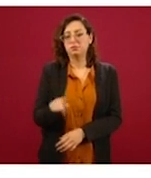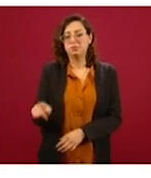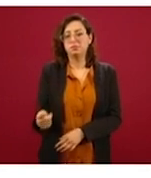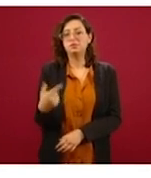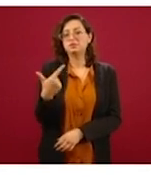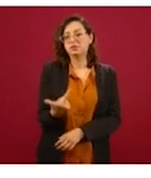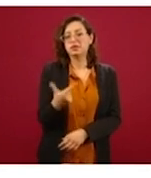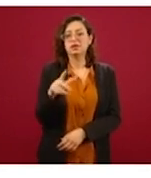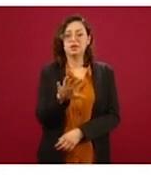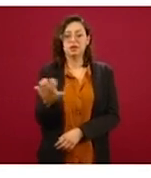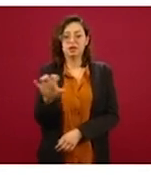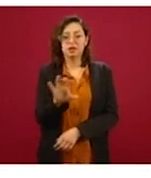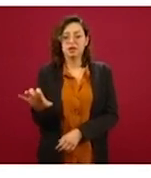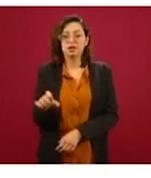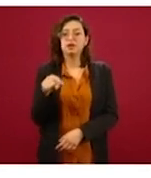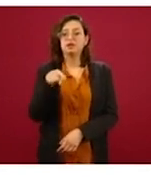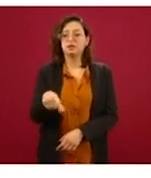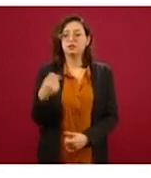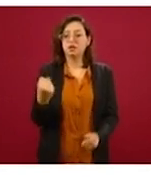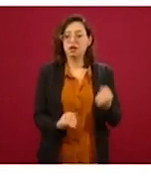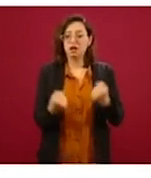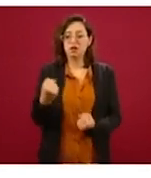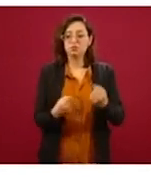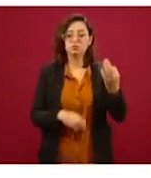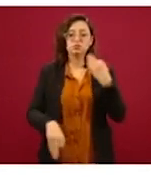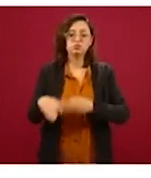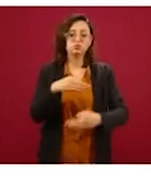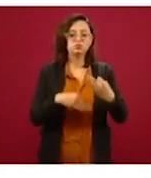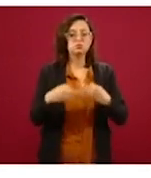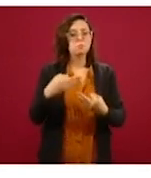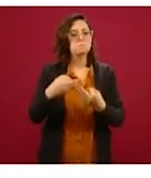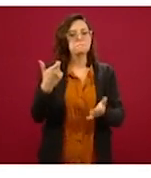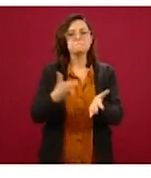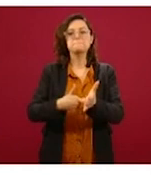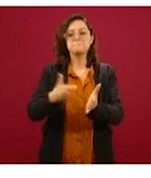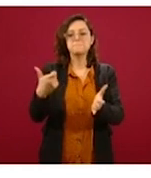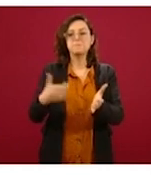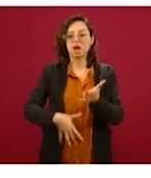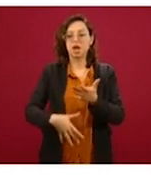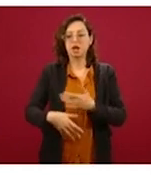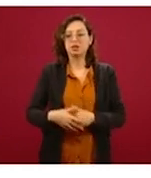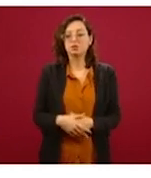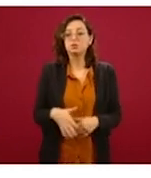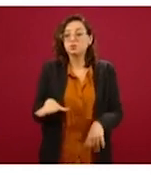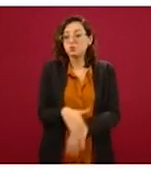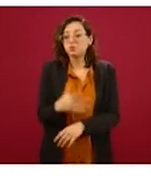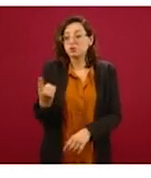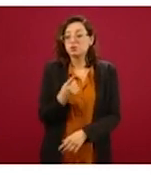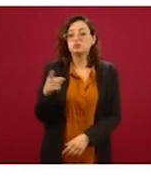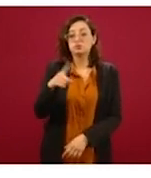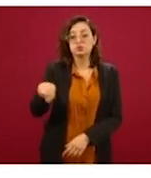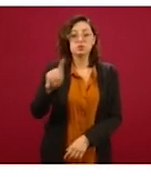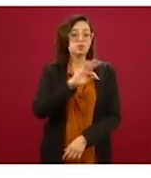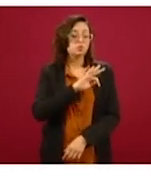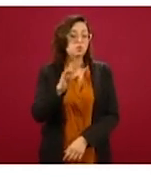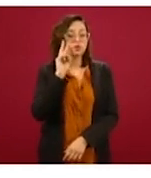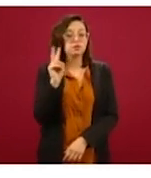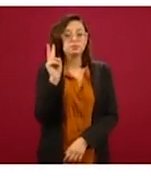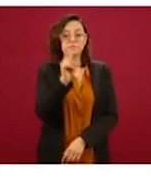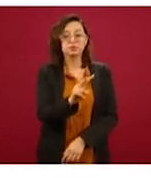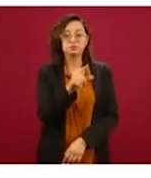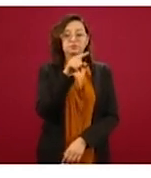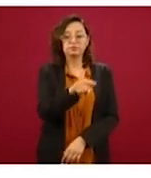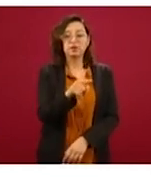estos vehículos están en un precio sumamente competitivo. Estos vehículos, si ustedes los pueden checar, es un precio